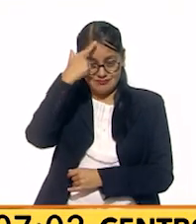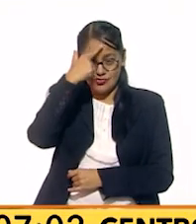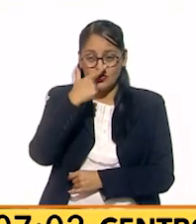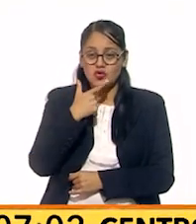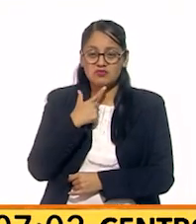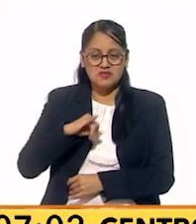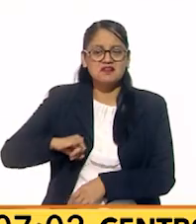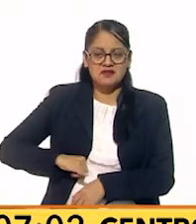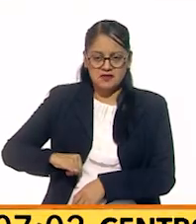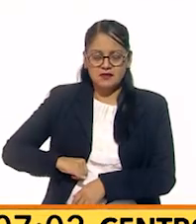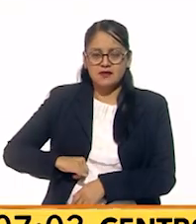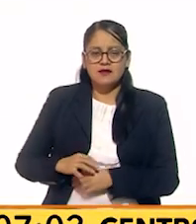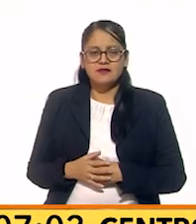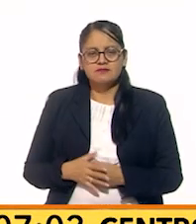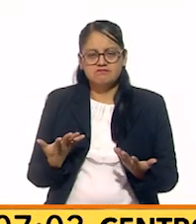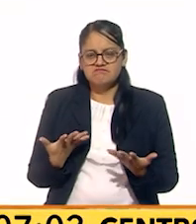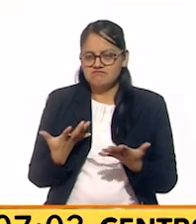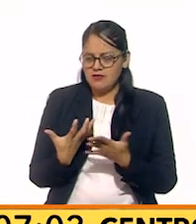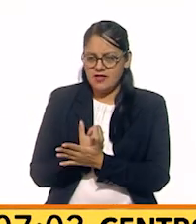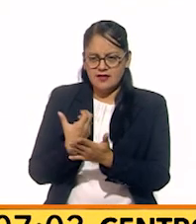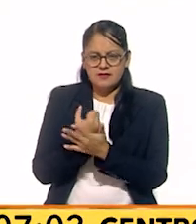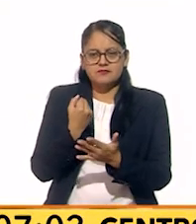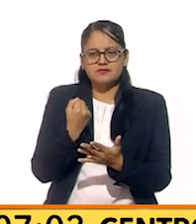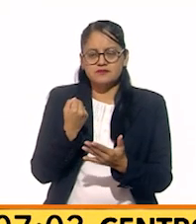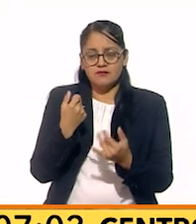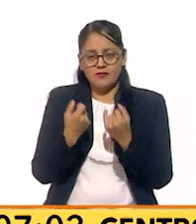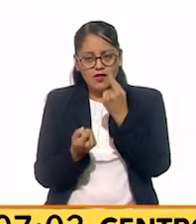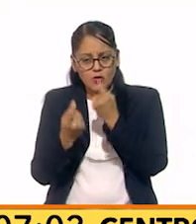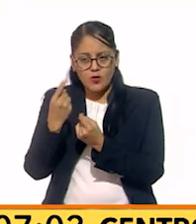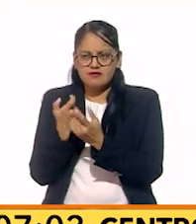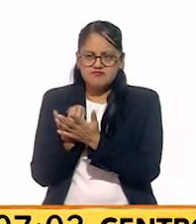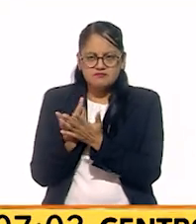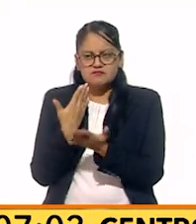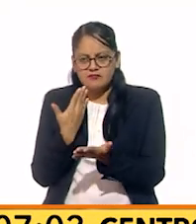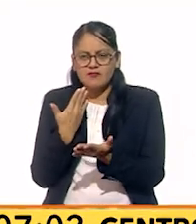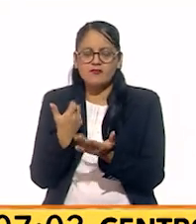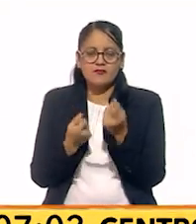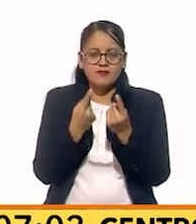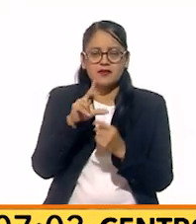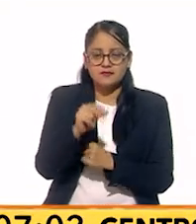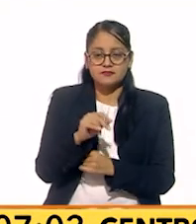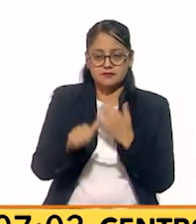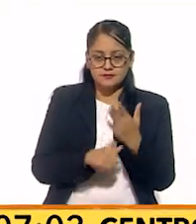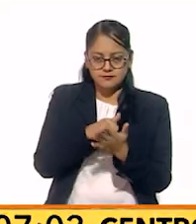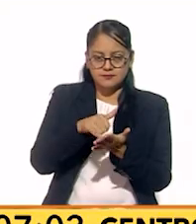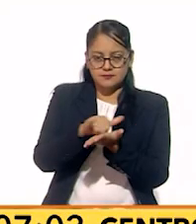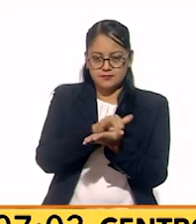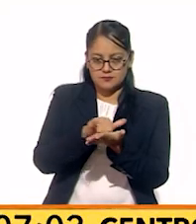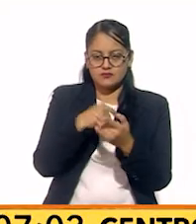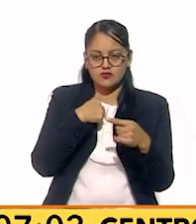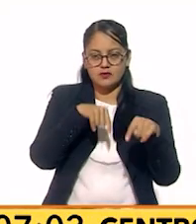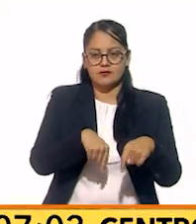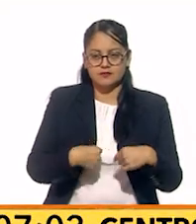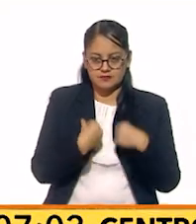bastante interesante, con victorias inesperadas y algunas esperadas. Yo me encuentro en la ciudad de Nueva York, donde ganó